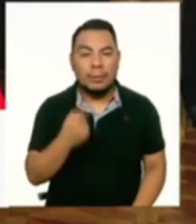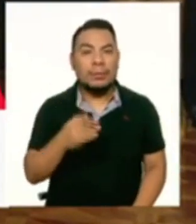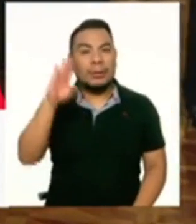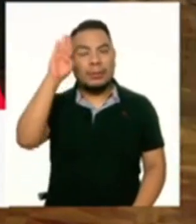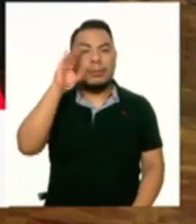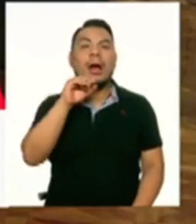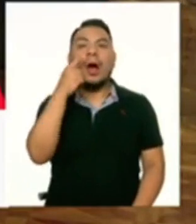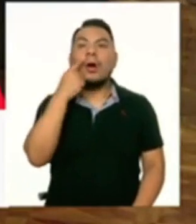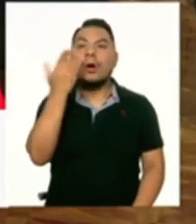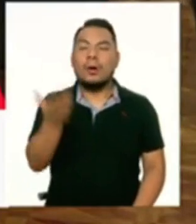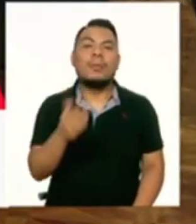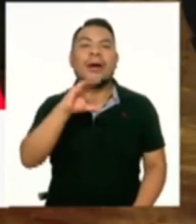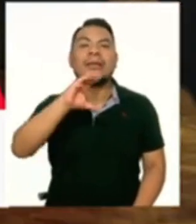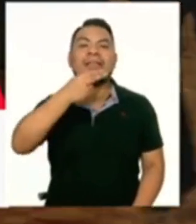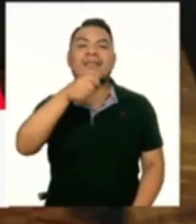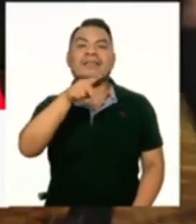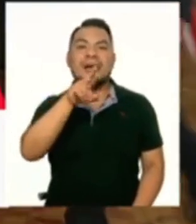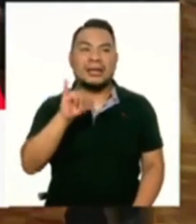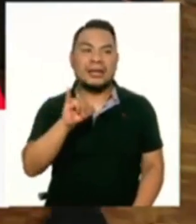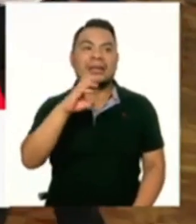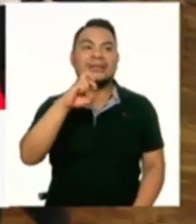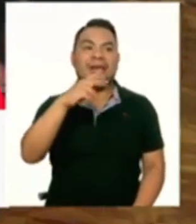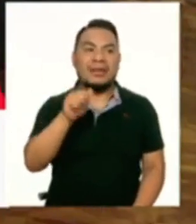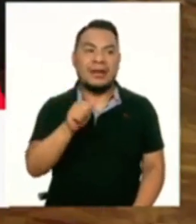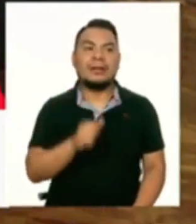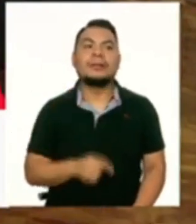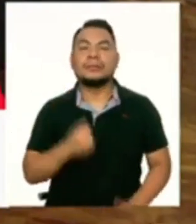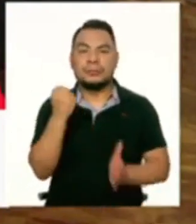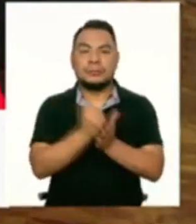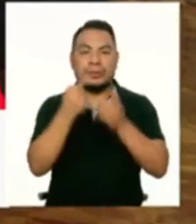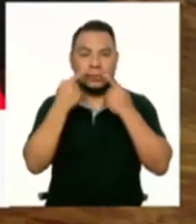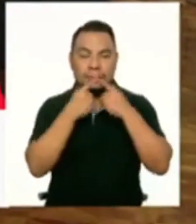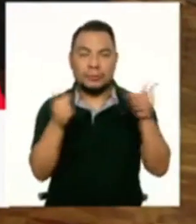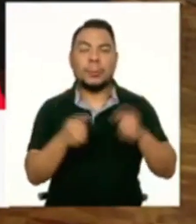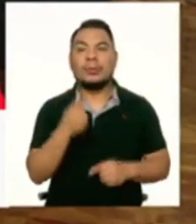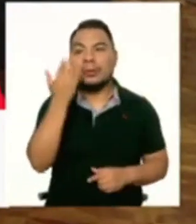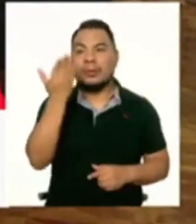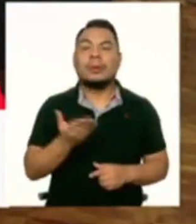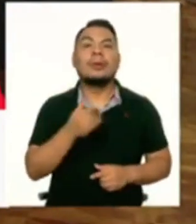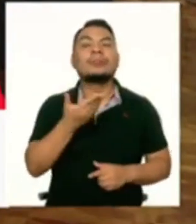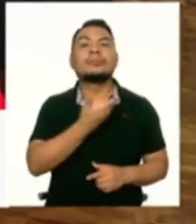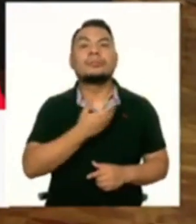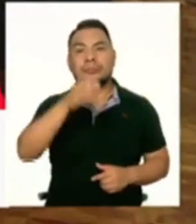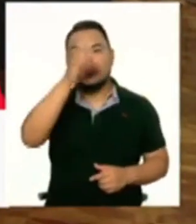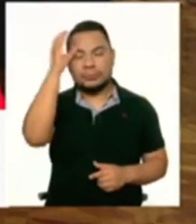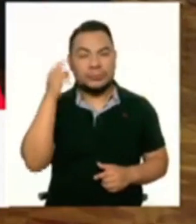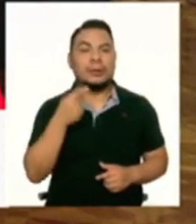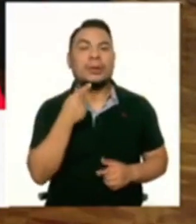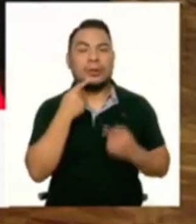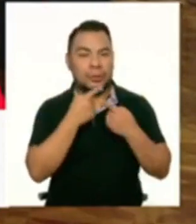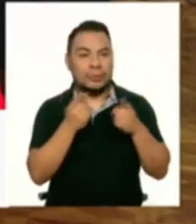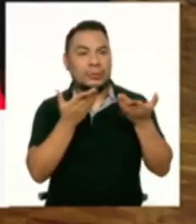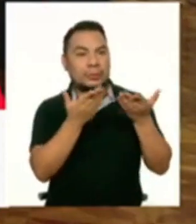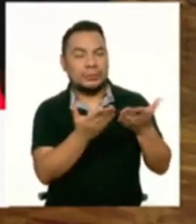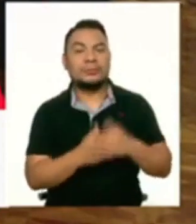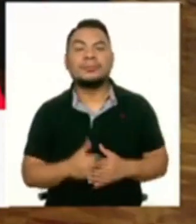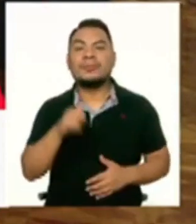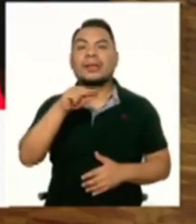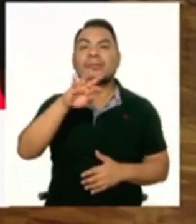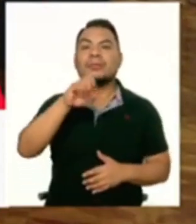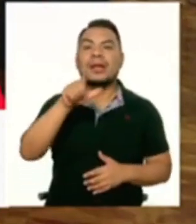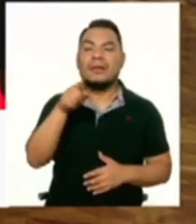Gilberto Chavarri Estrada. Regístrese, comuníquese y publíquese. José Pedro Castillo Terrones, Presidente de la República.